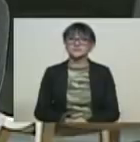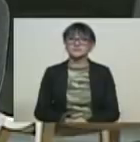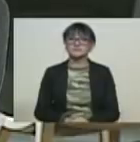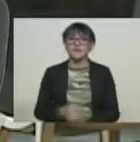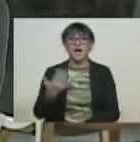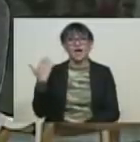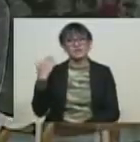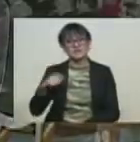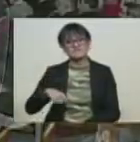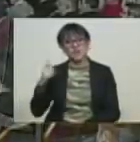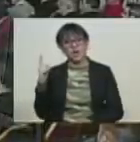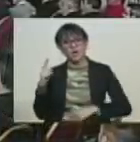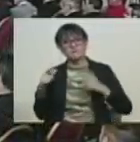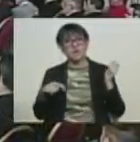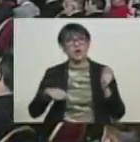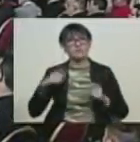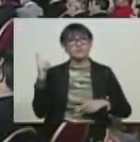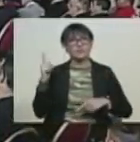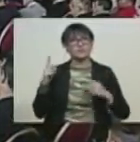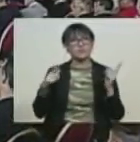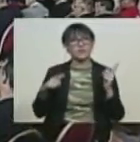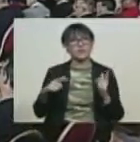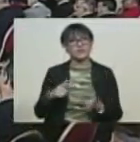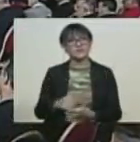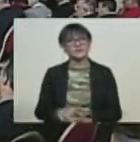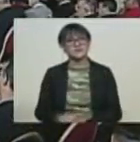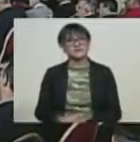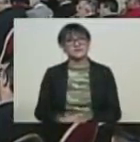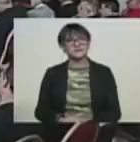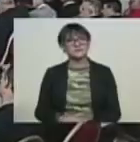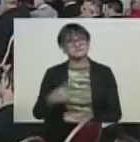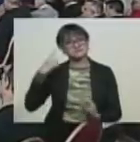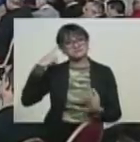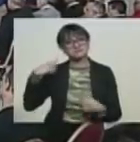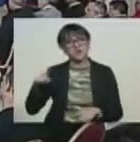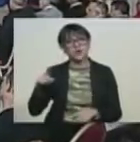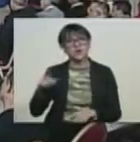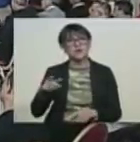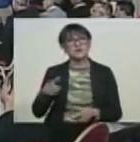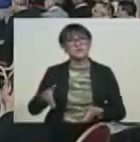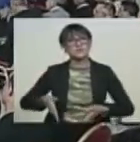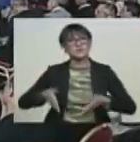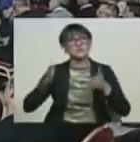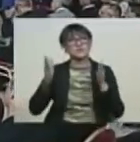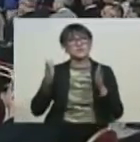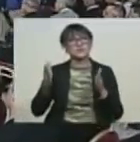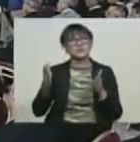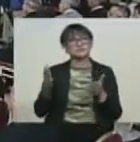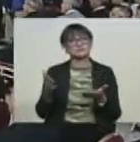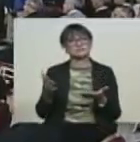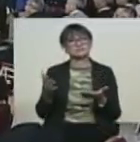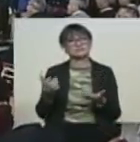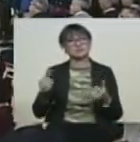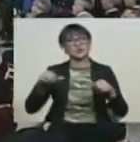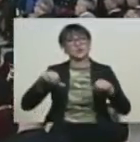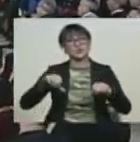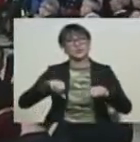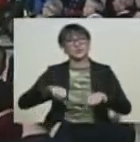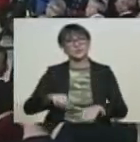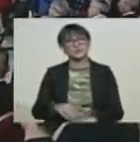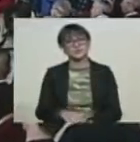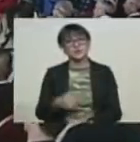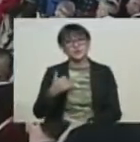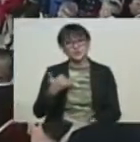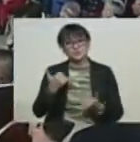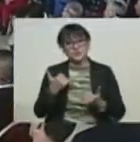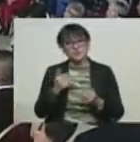derroche se abandonaron estructuras como estas y se destruyeron o autodestruyeron. Y nosotros la hemos